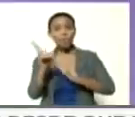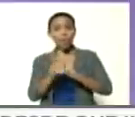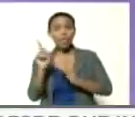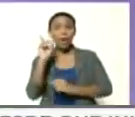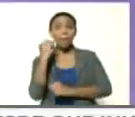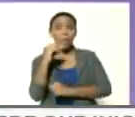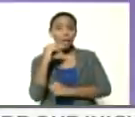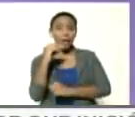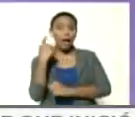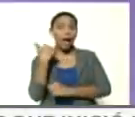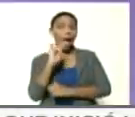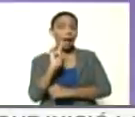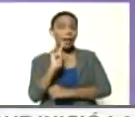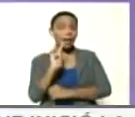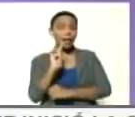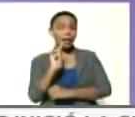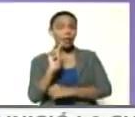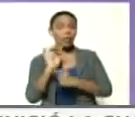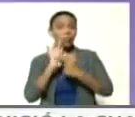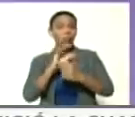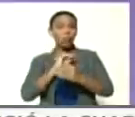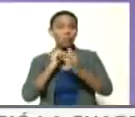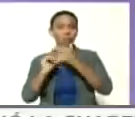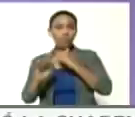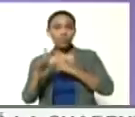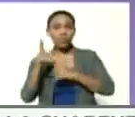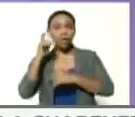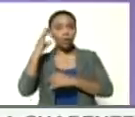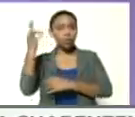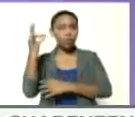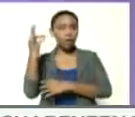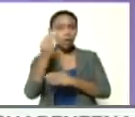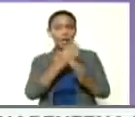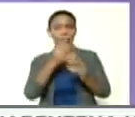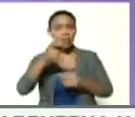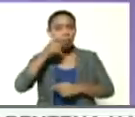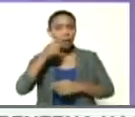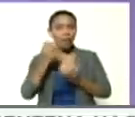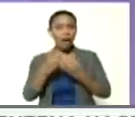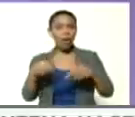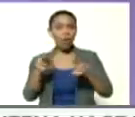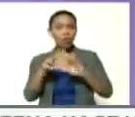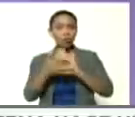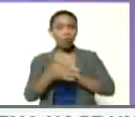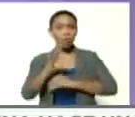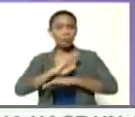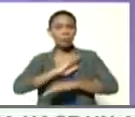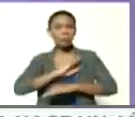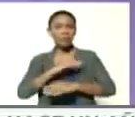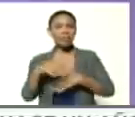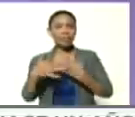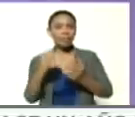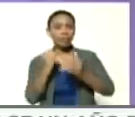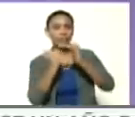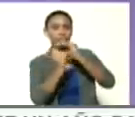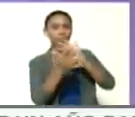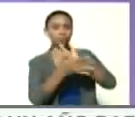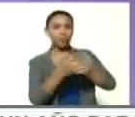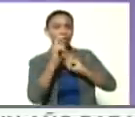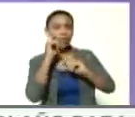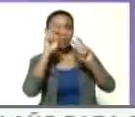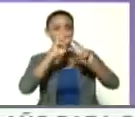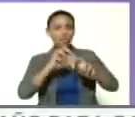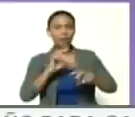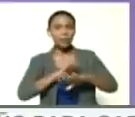figura el envío de una misiva ante el Consejo de Seguridad de la Organización de las Naciones Unidas con el propósito que se investiguen todos